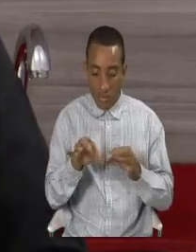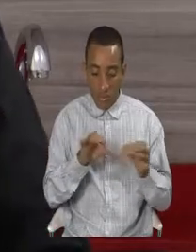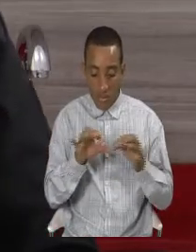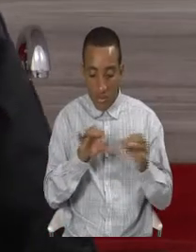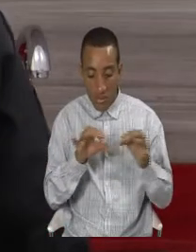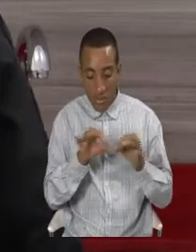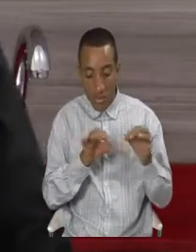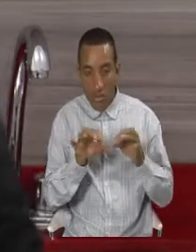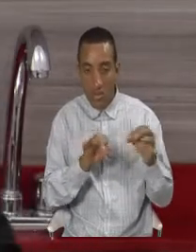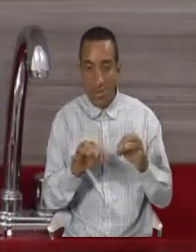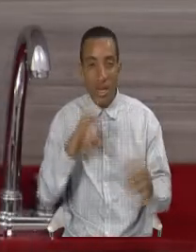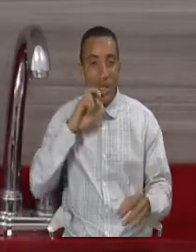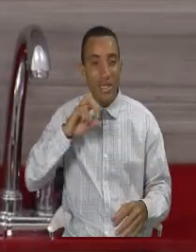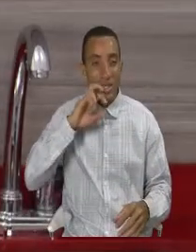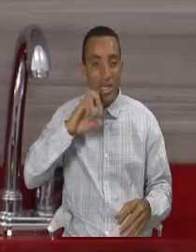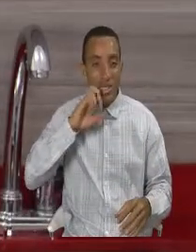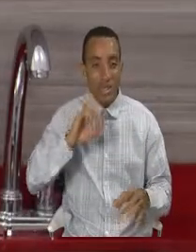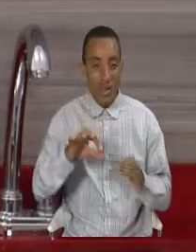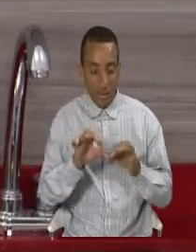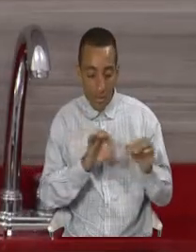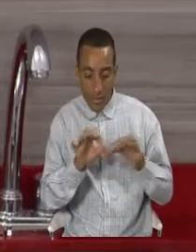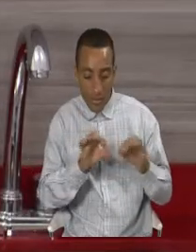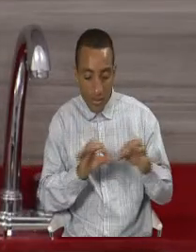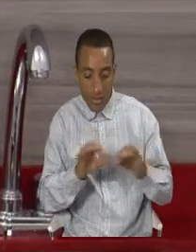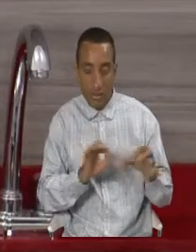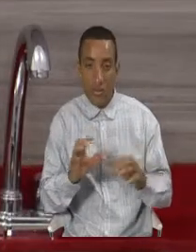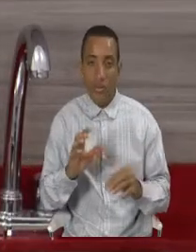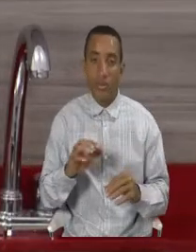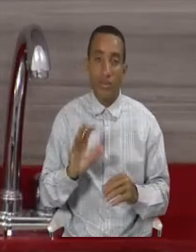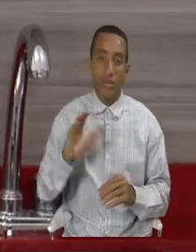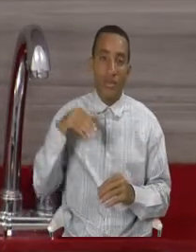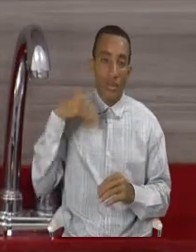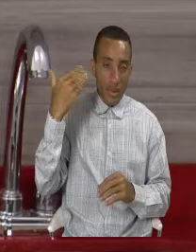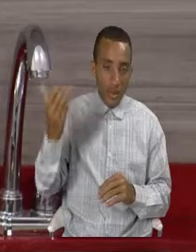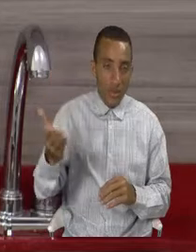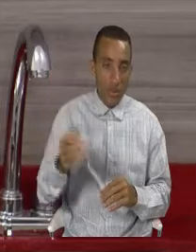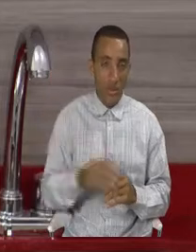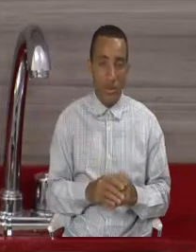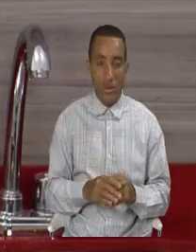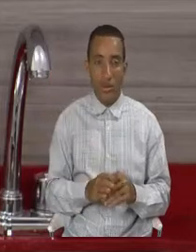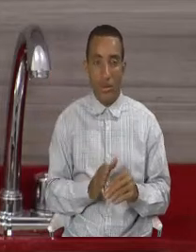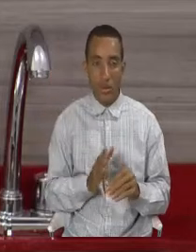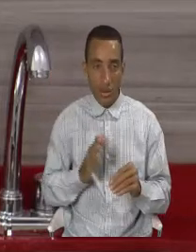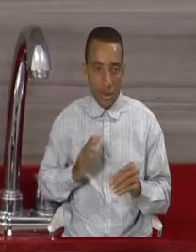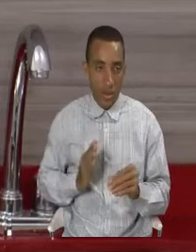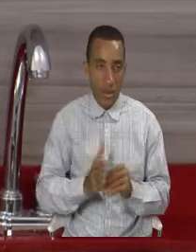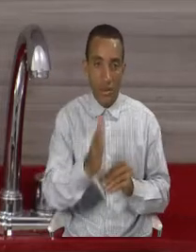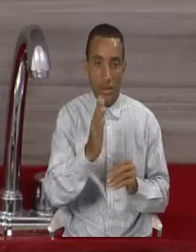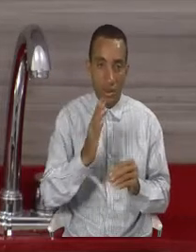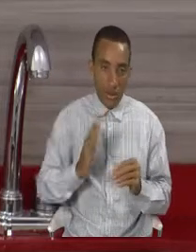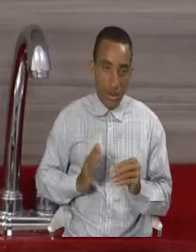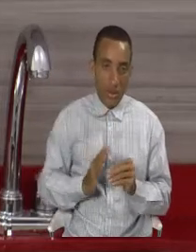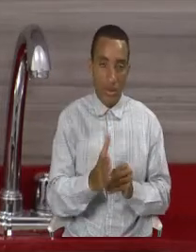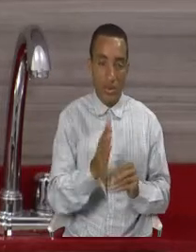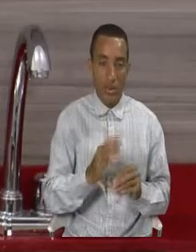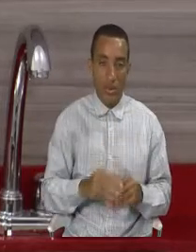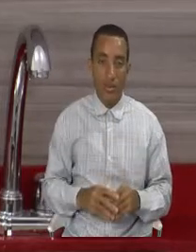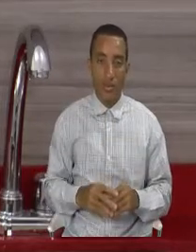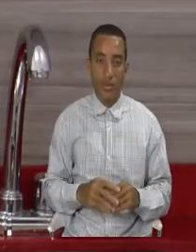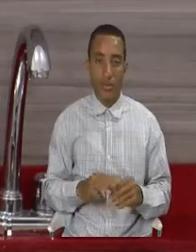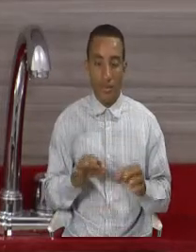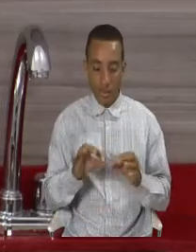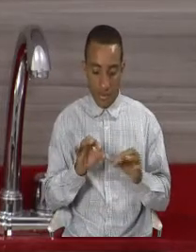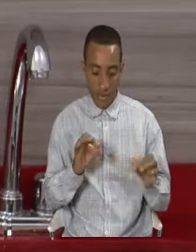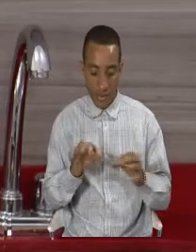hacer preparaciones con carne mechada, después de desmecharla, a trocearla, que quede de un diámetro las tiritas